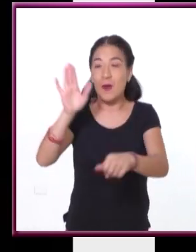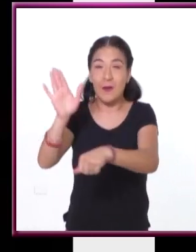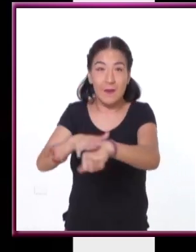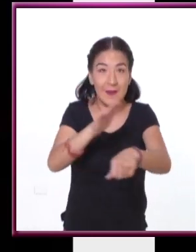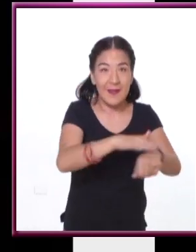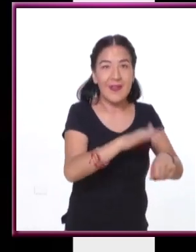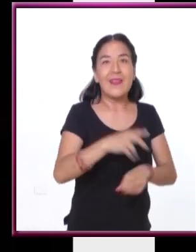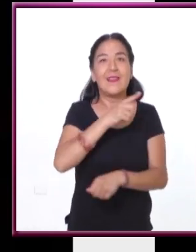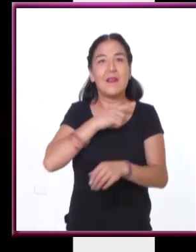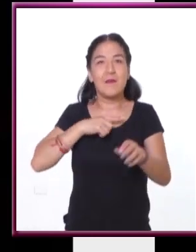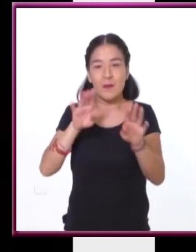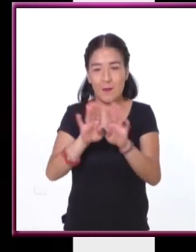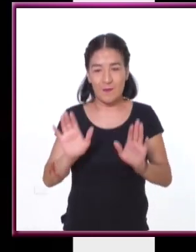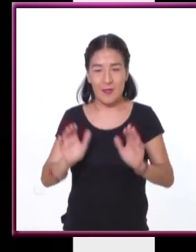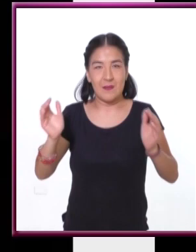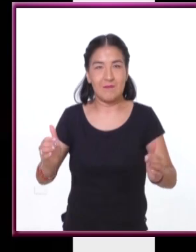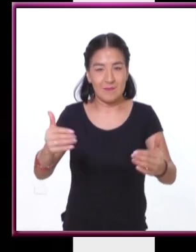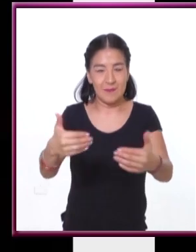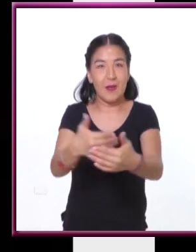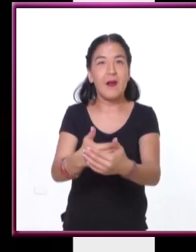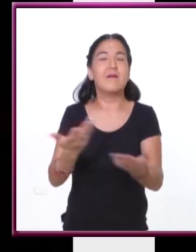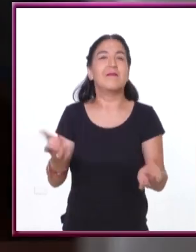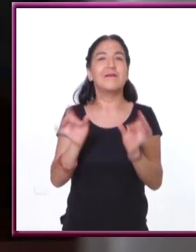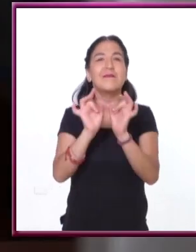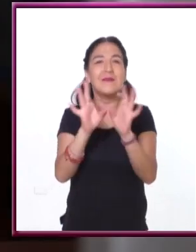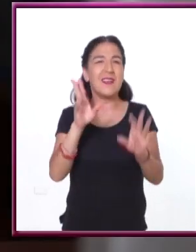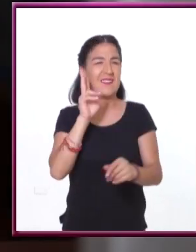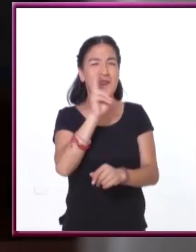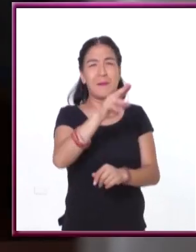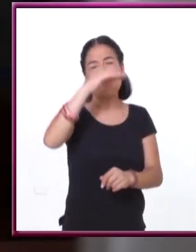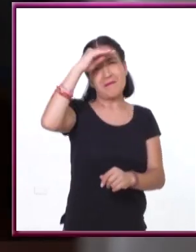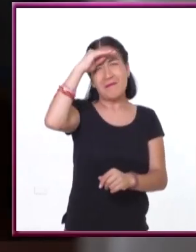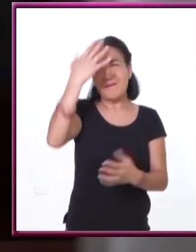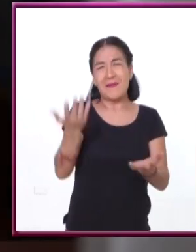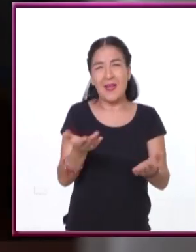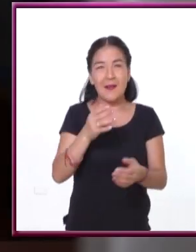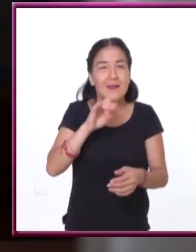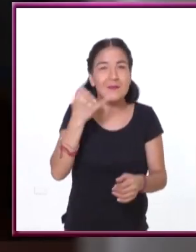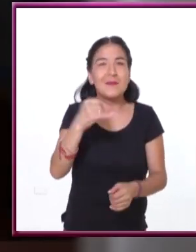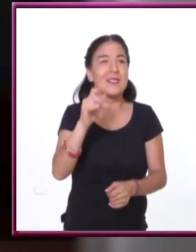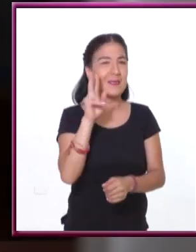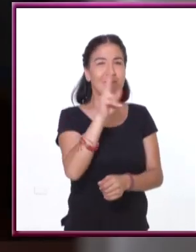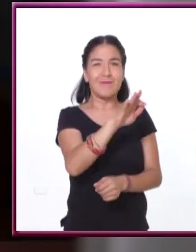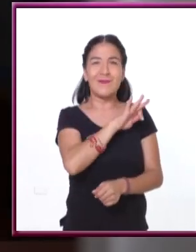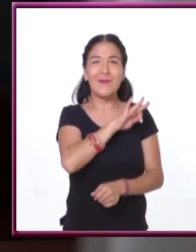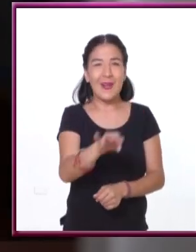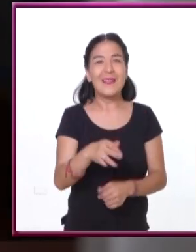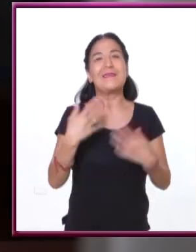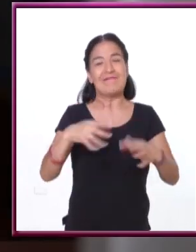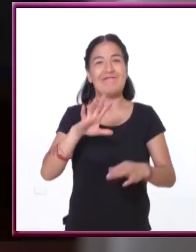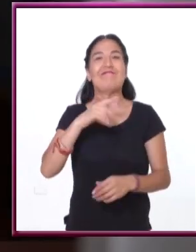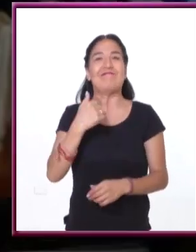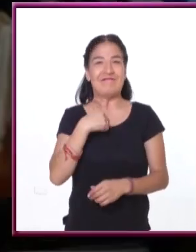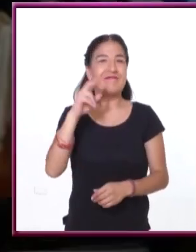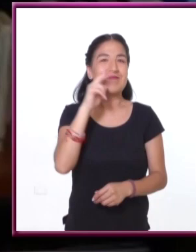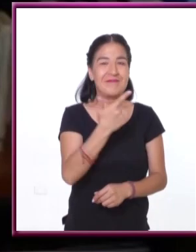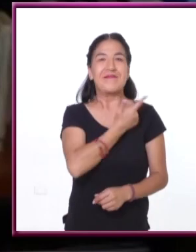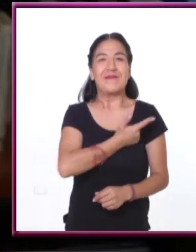que formar brechas y nunca pensamos que las íbamos a ver. Así que esto realmente me parece